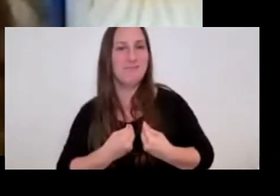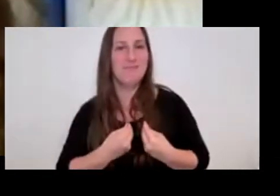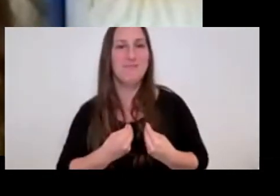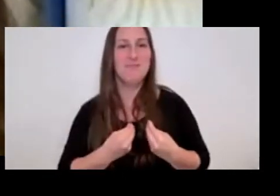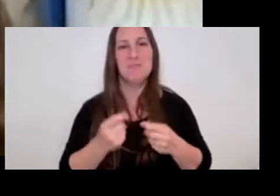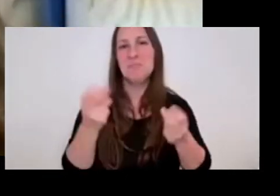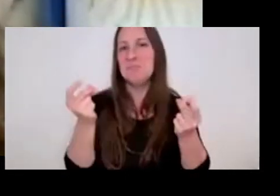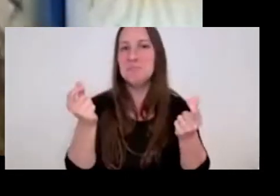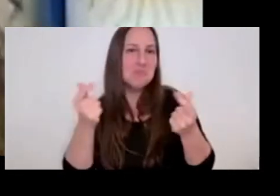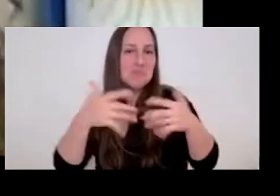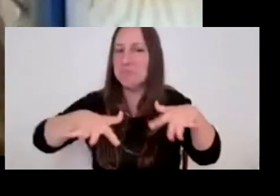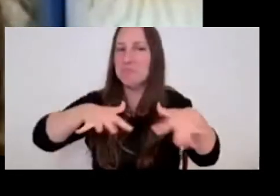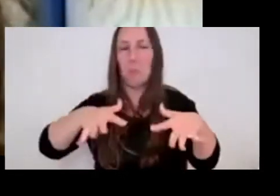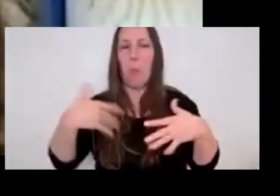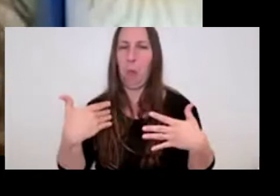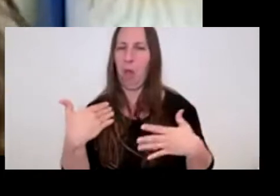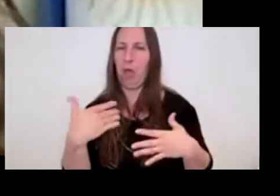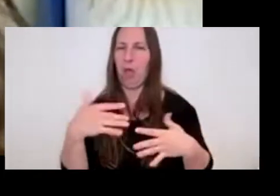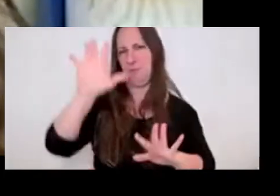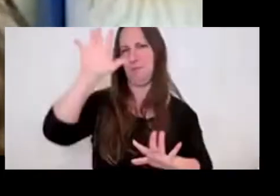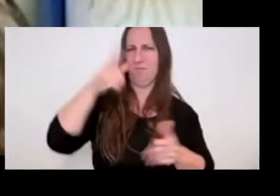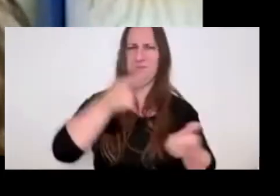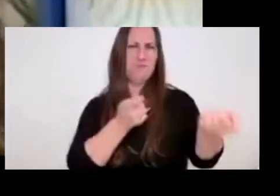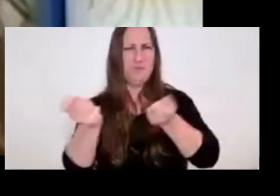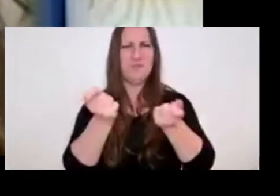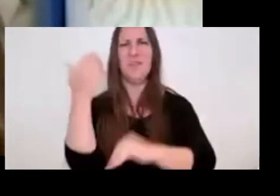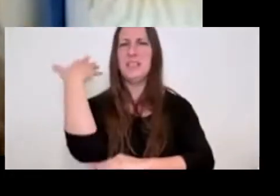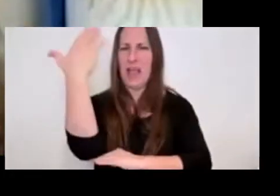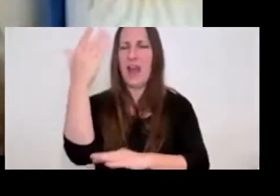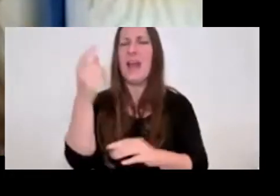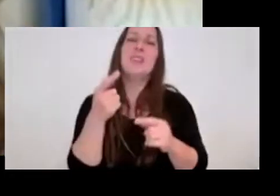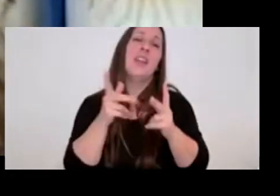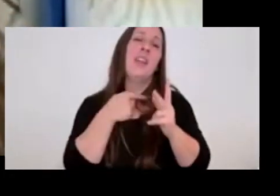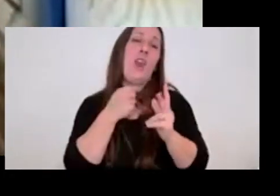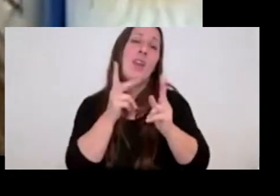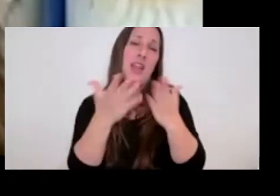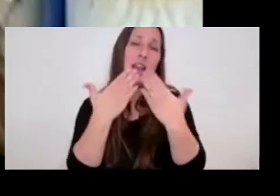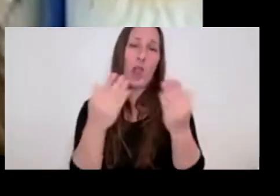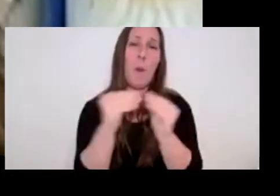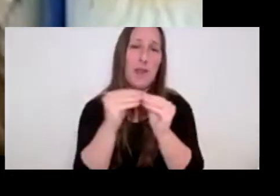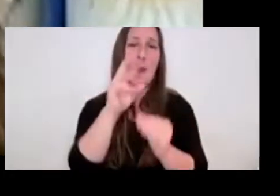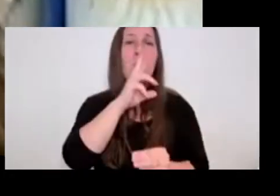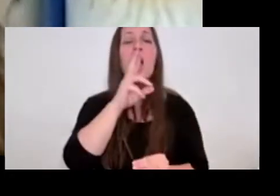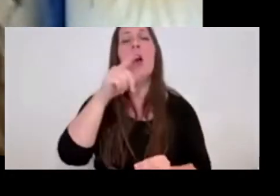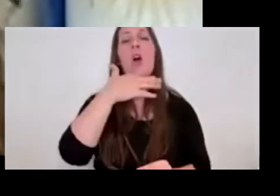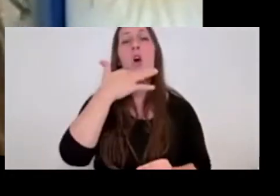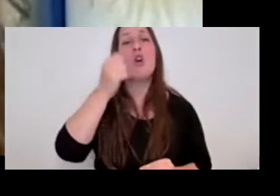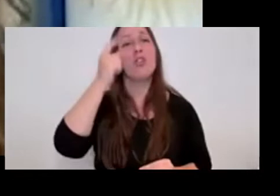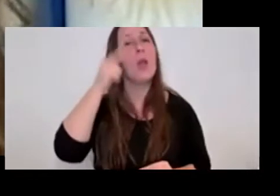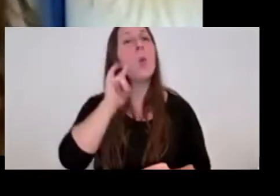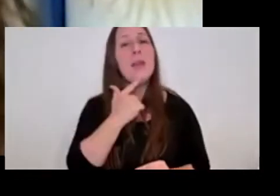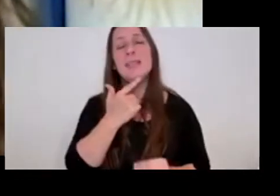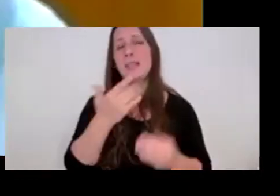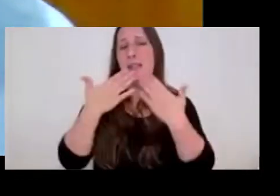prestas a llevar a cabo la charla, así que agradecida también a ellas y a vos, José Luis, por supuesto, y a Cristina, como siempre,